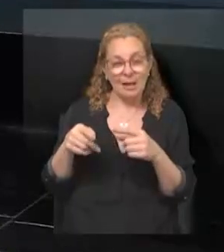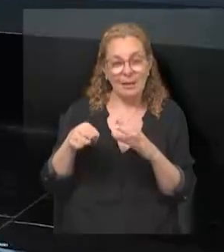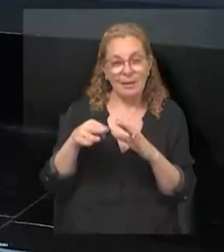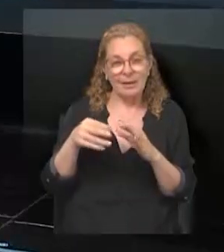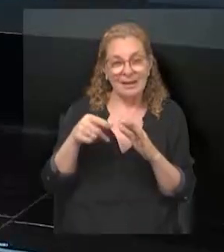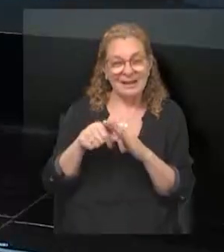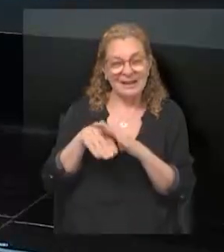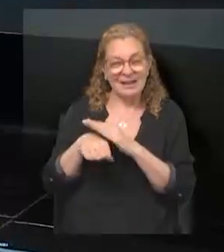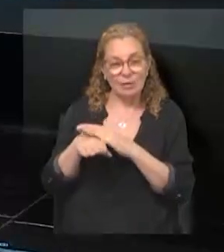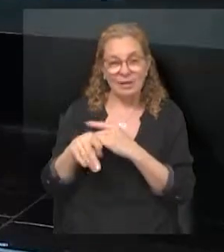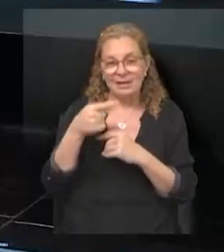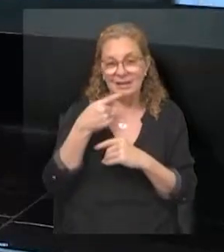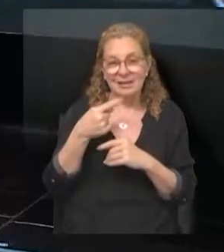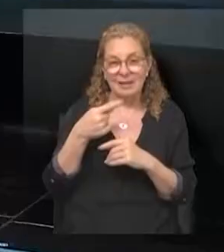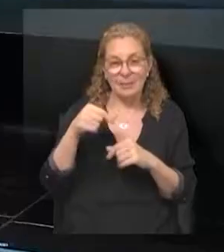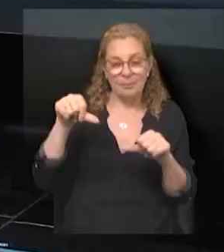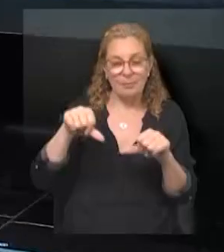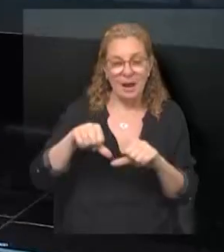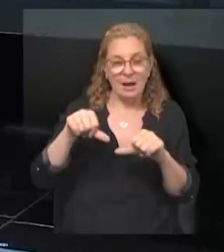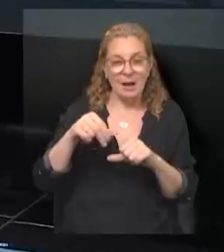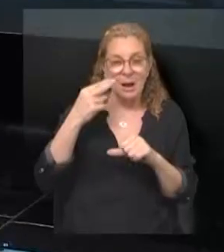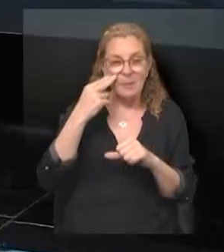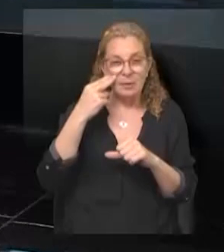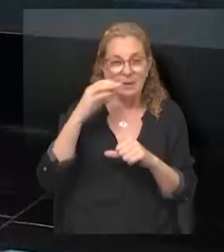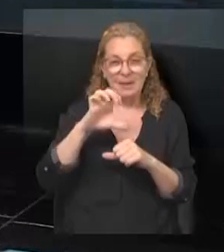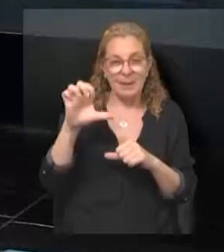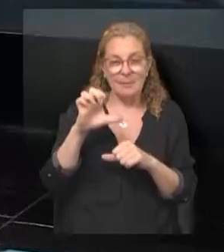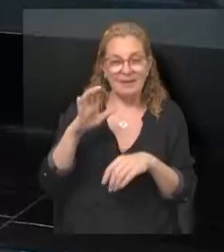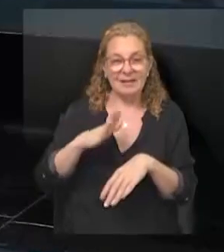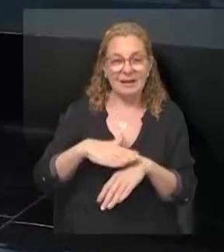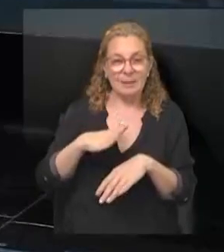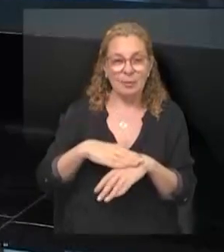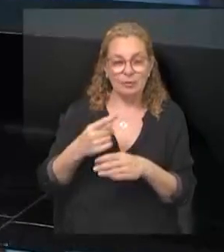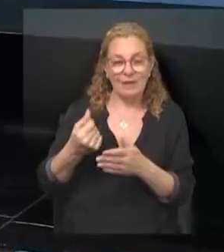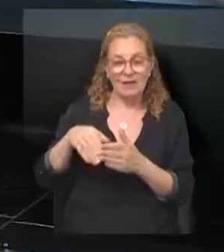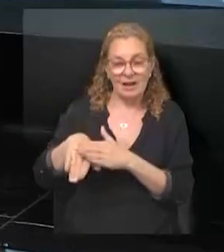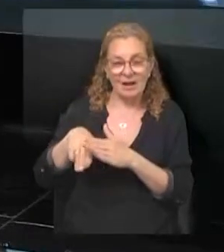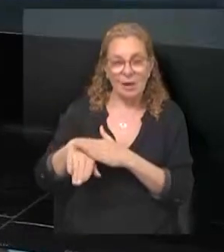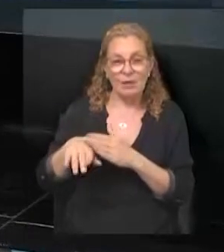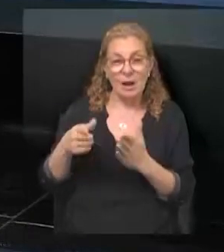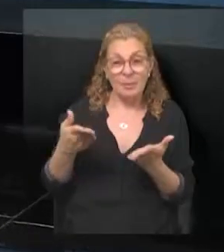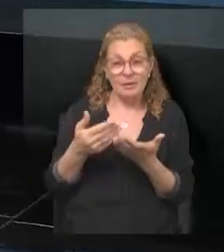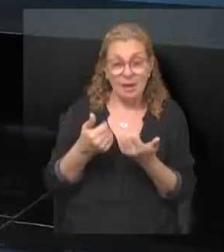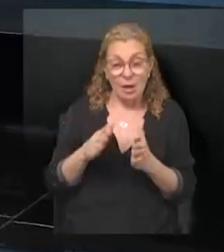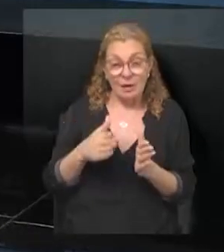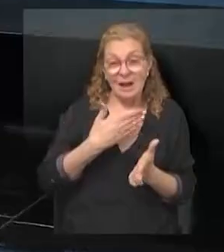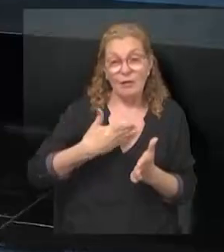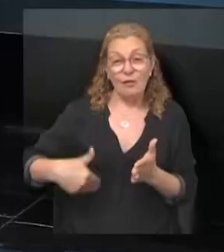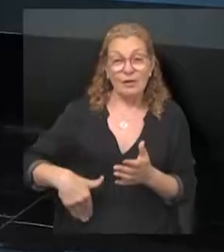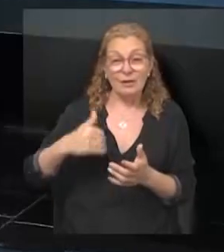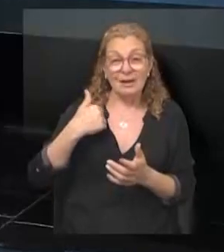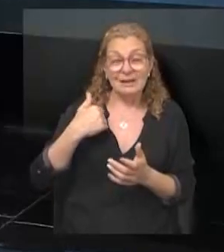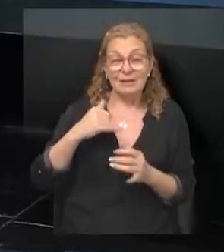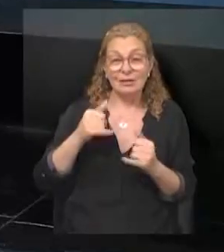ingresos que hacían deficitaria justamente a la empresa encargada de recaudar a partir de ahora según el gobierno argentino ya de